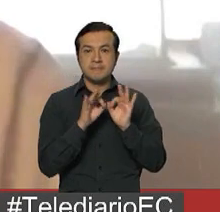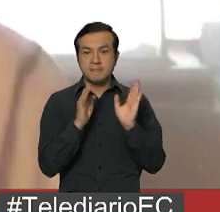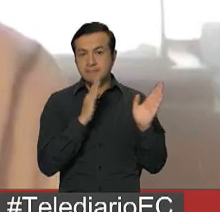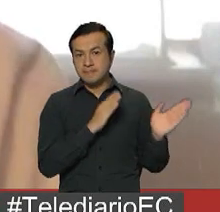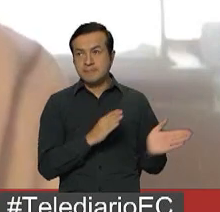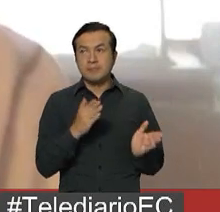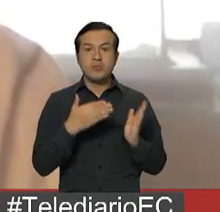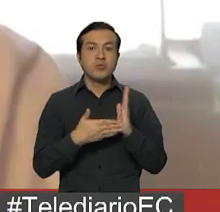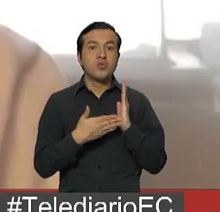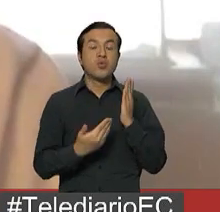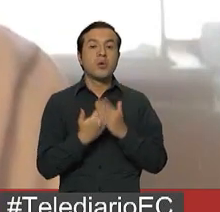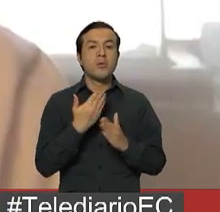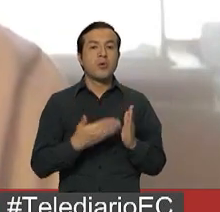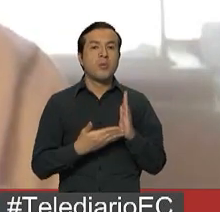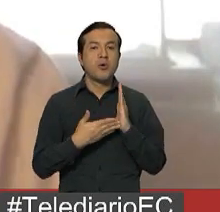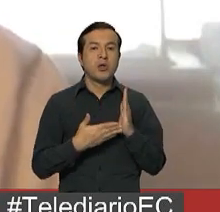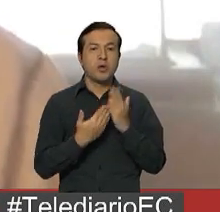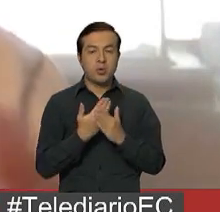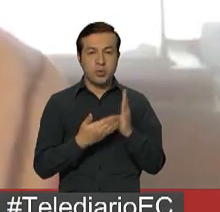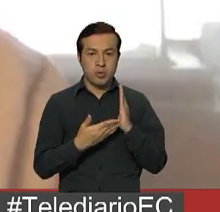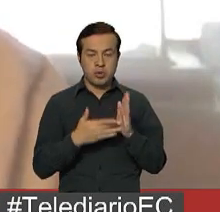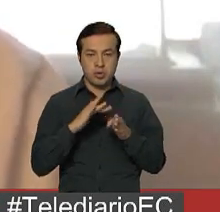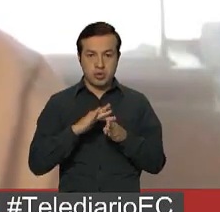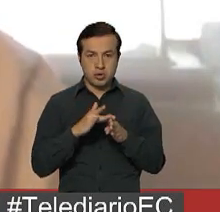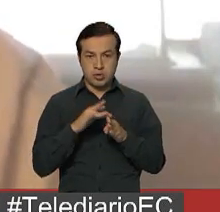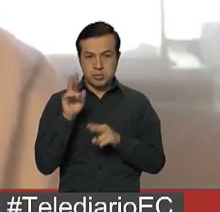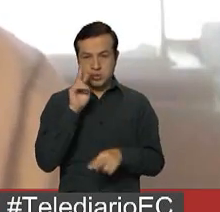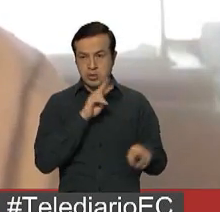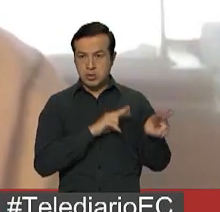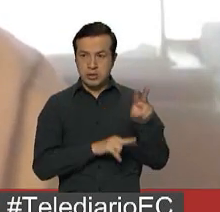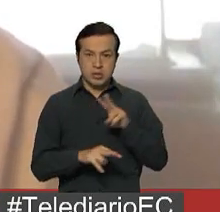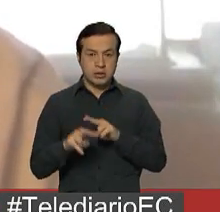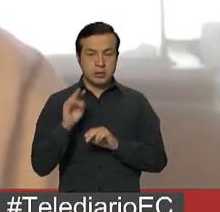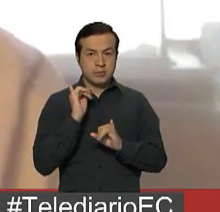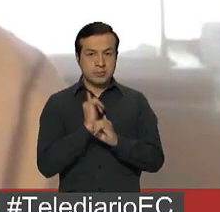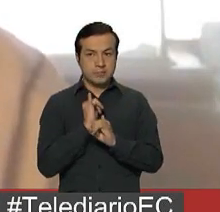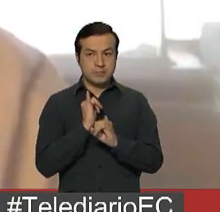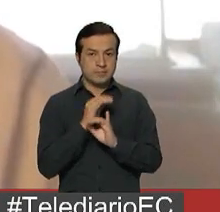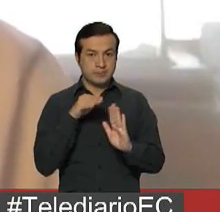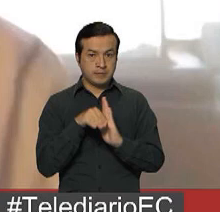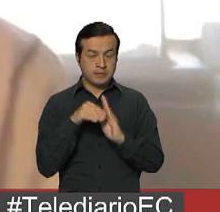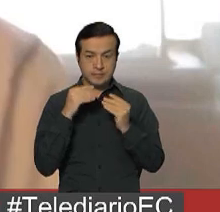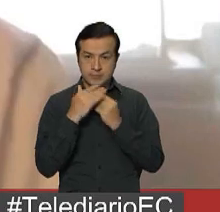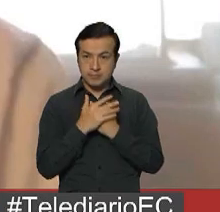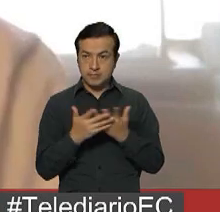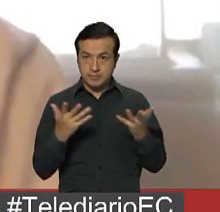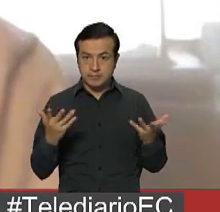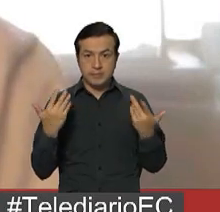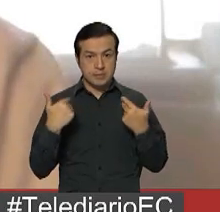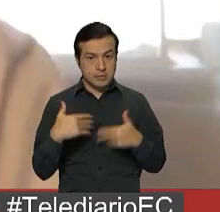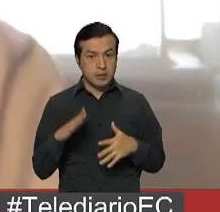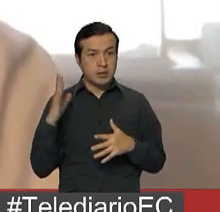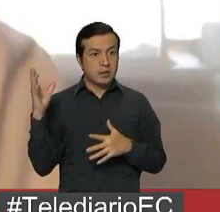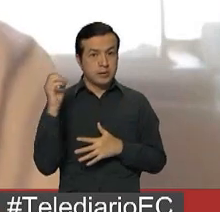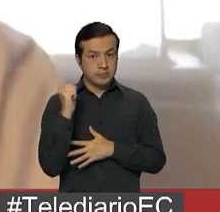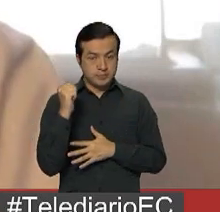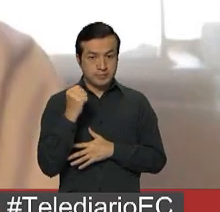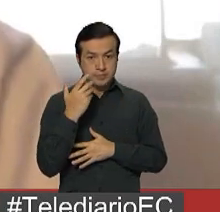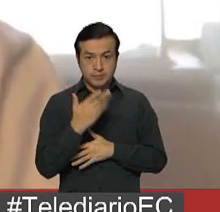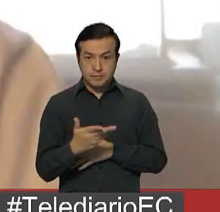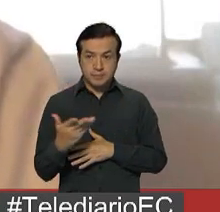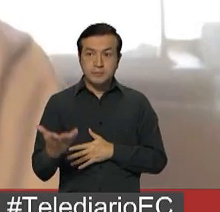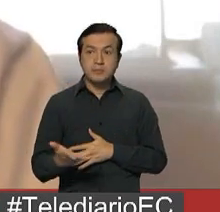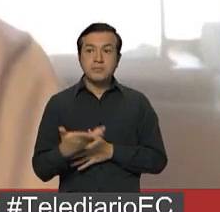de un modelo de riesgos de perfil de riesgos para las instituciones bancarias y con esas logramos nosotros